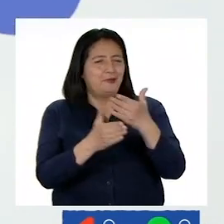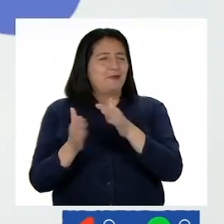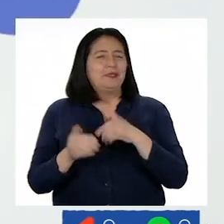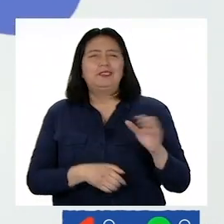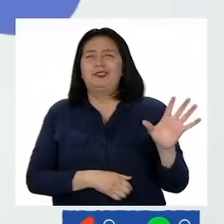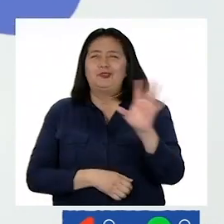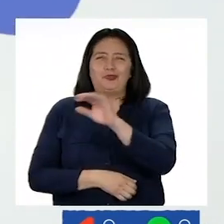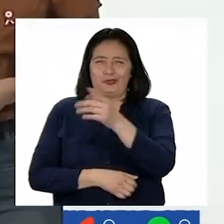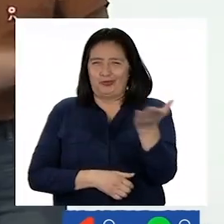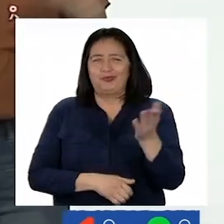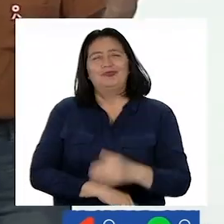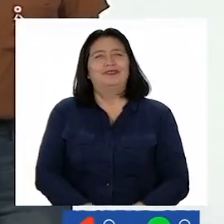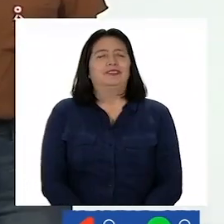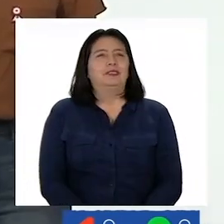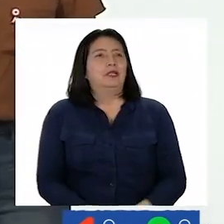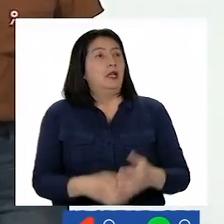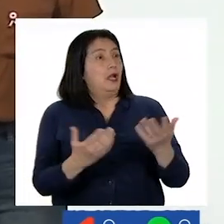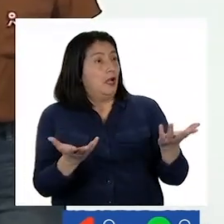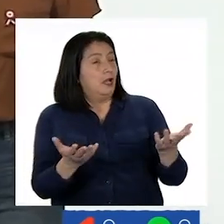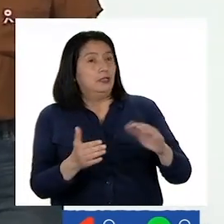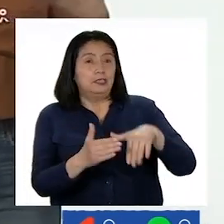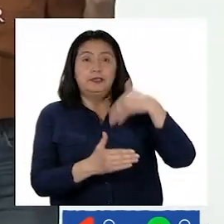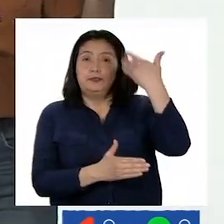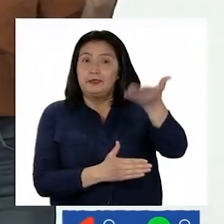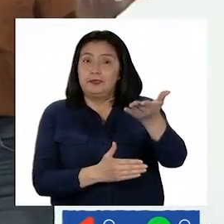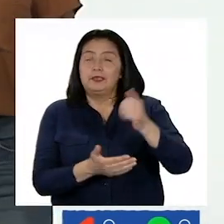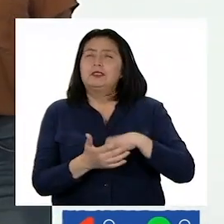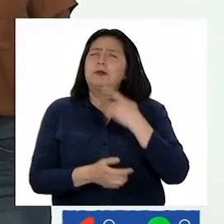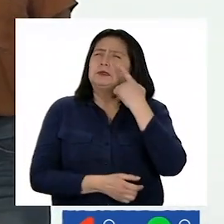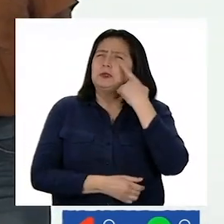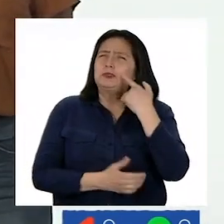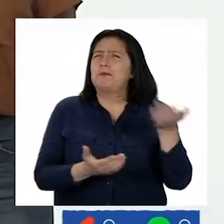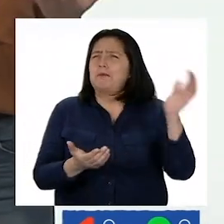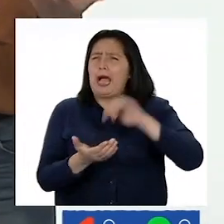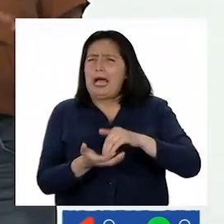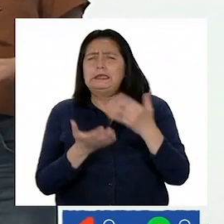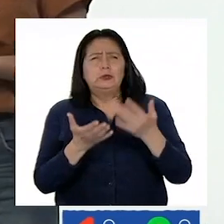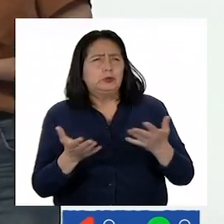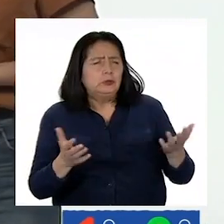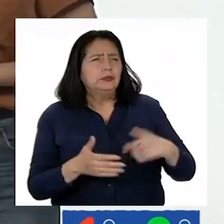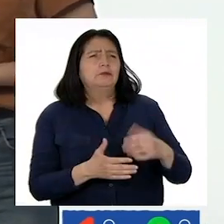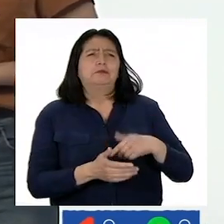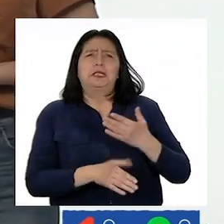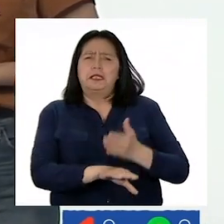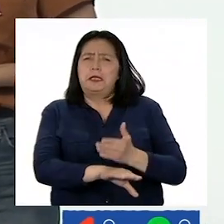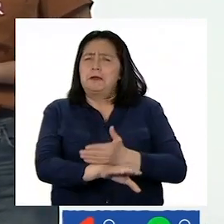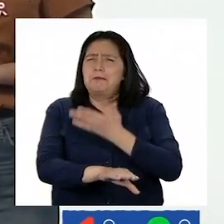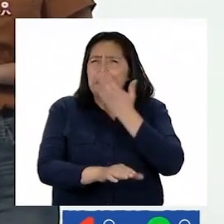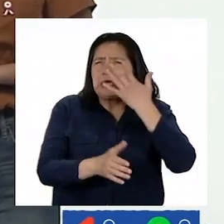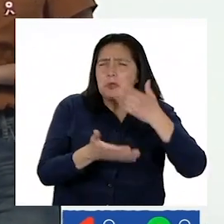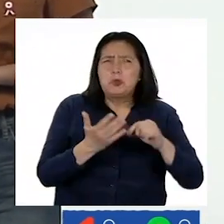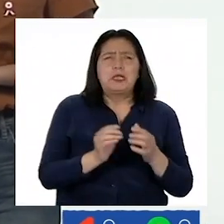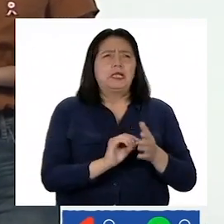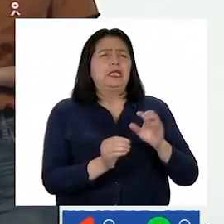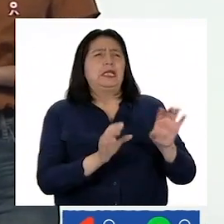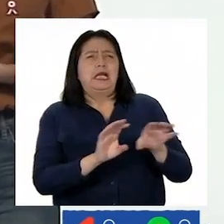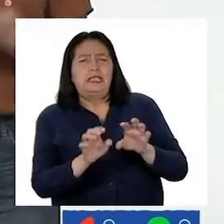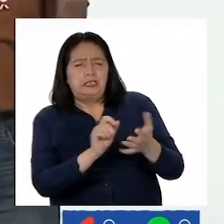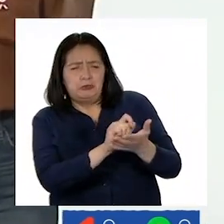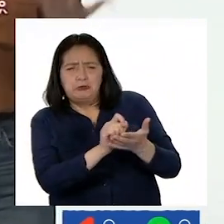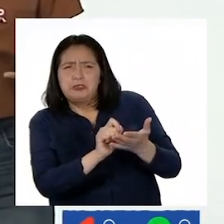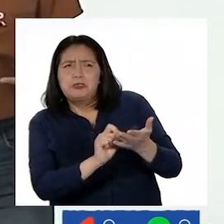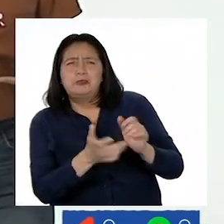con todas y todos. En el siguiente programa conoceremos más herramientas para seguir mejorando y construyendo nuestro